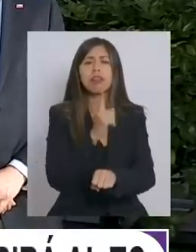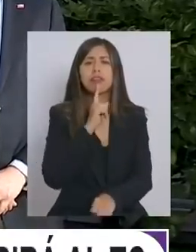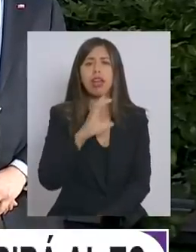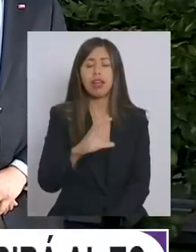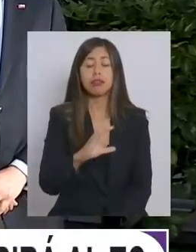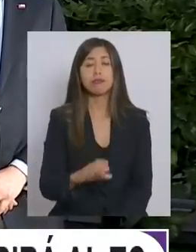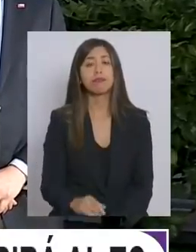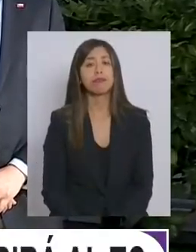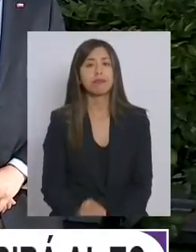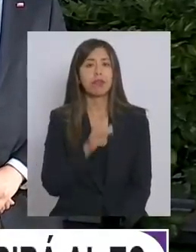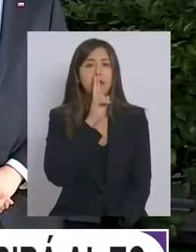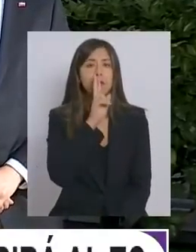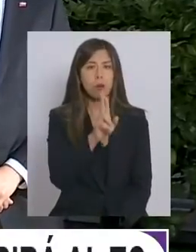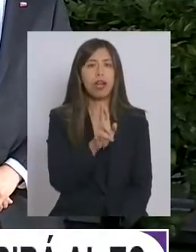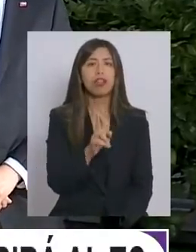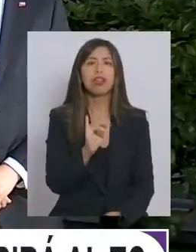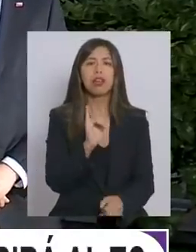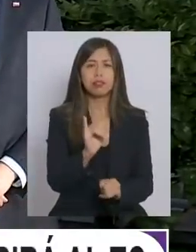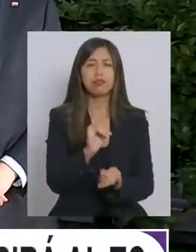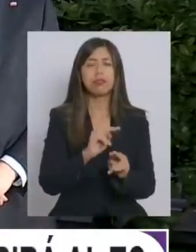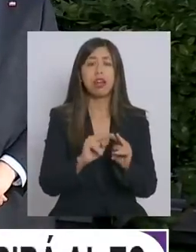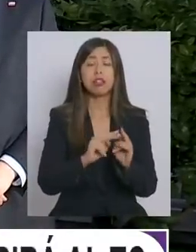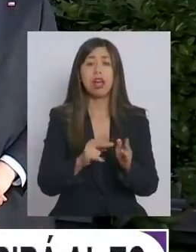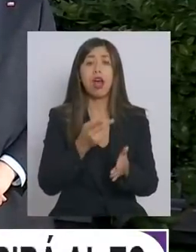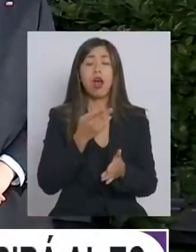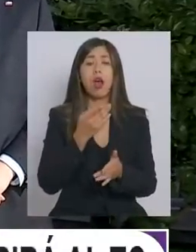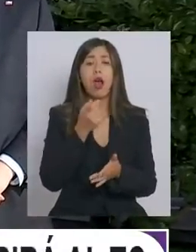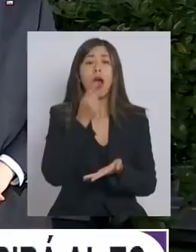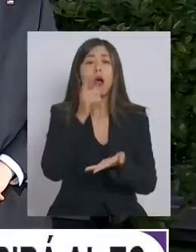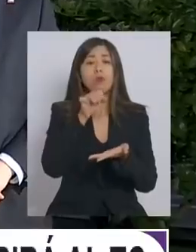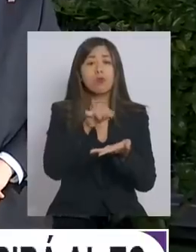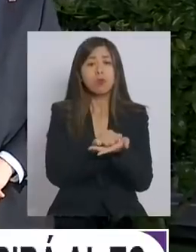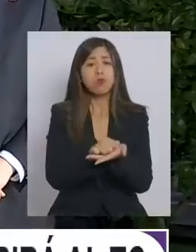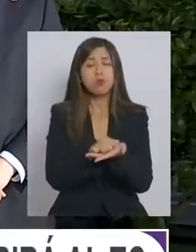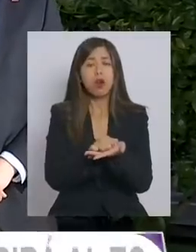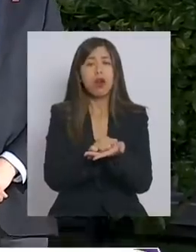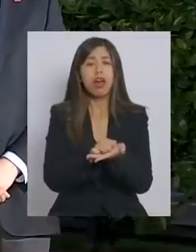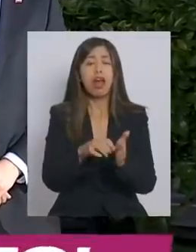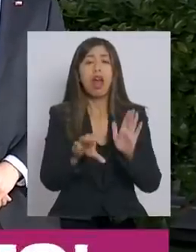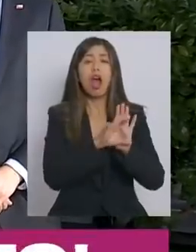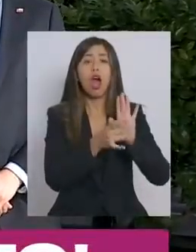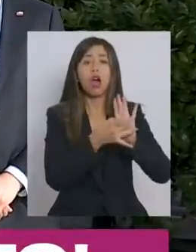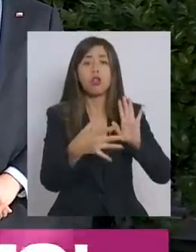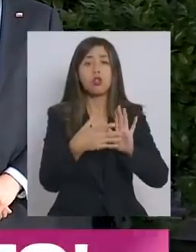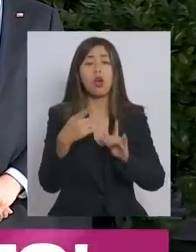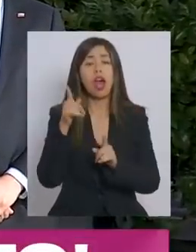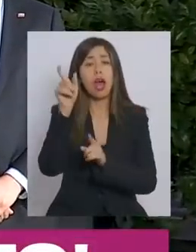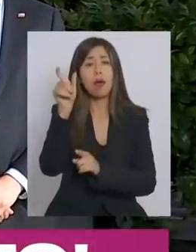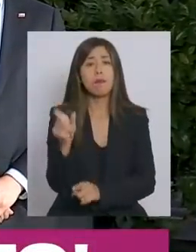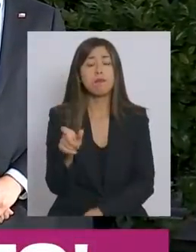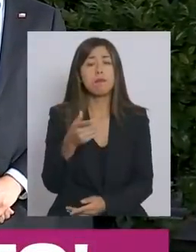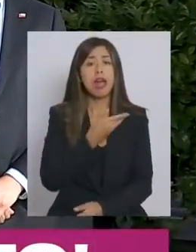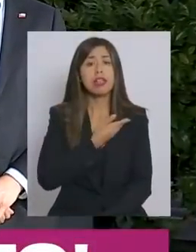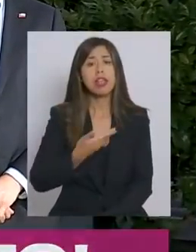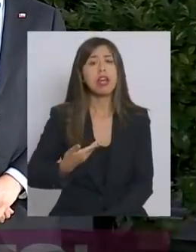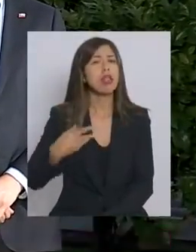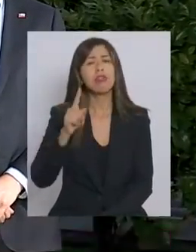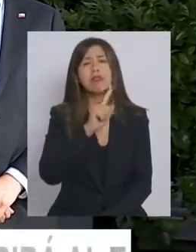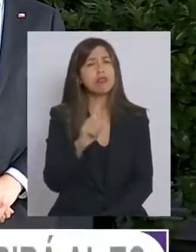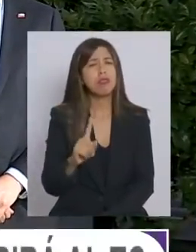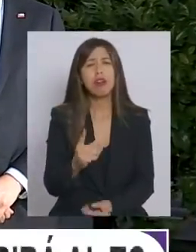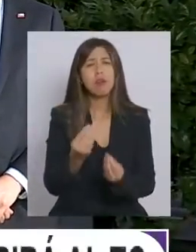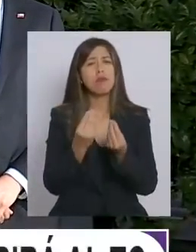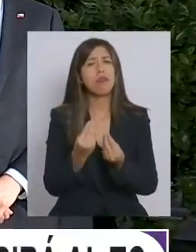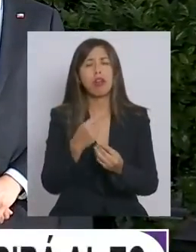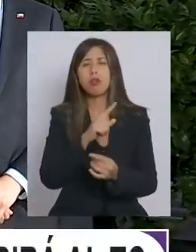oposición señalar que una acusación inconstitucional constitucional contra el presidente no es el camino, no es idóneo y además no